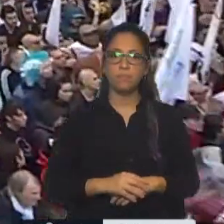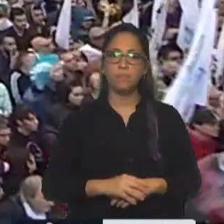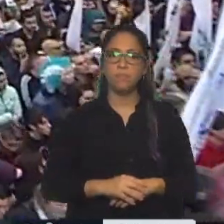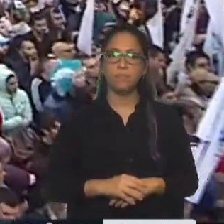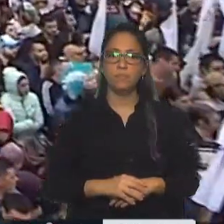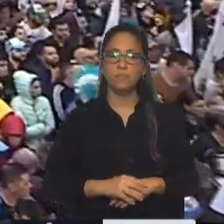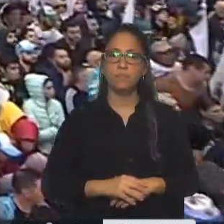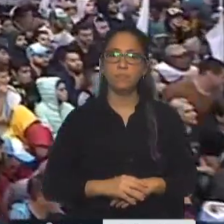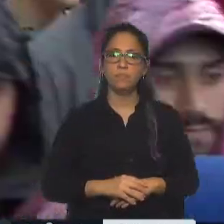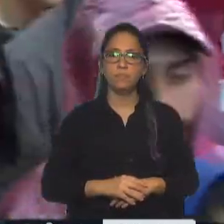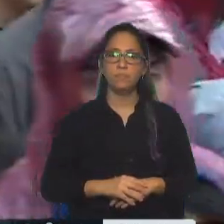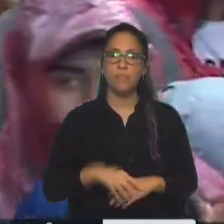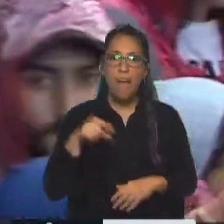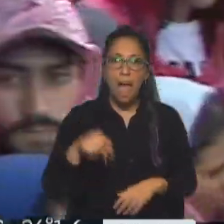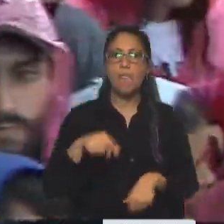De la construcción